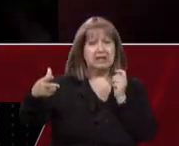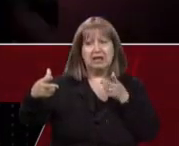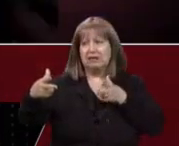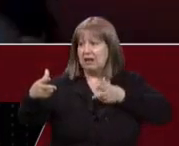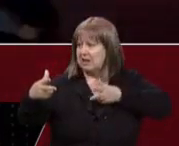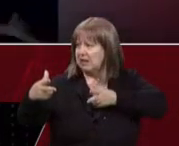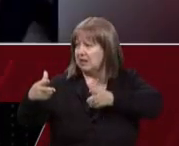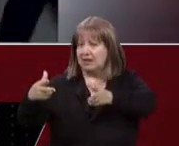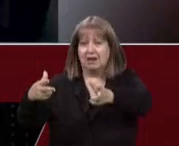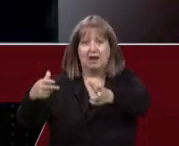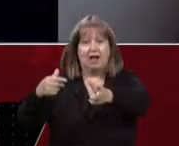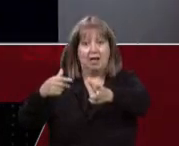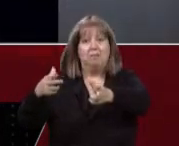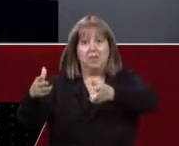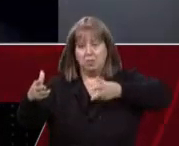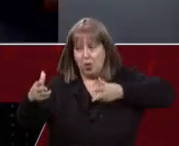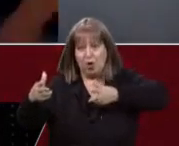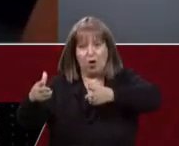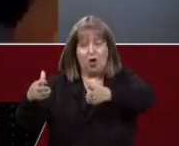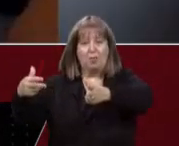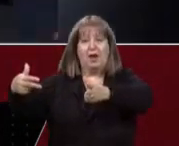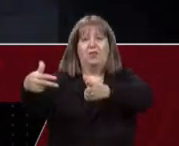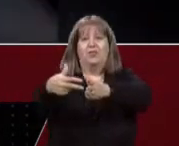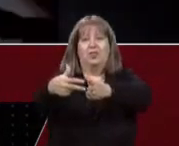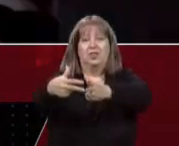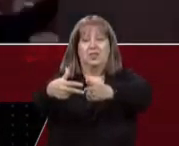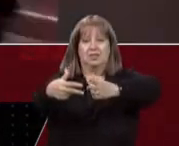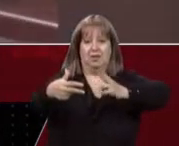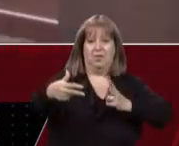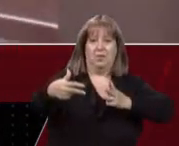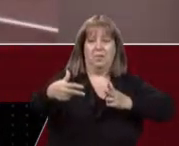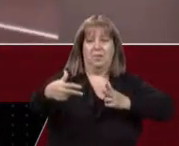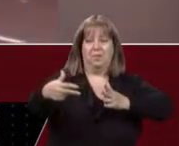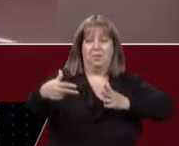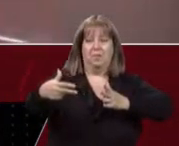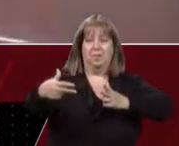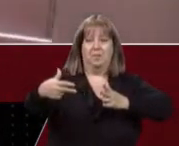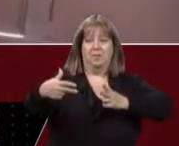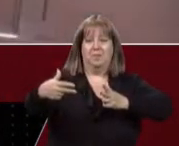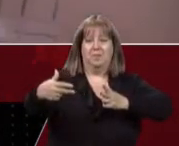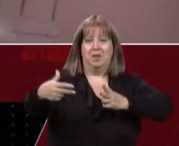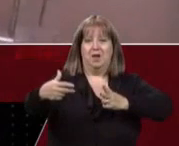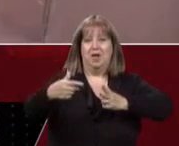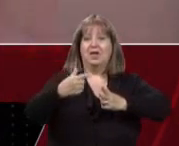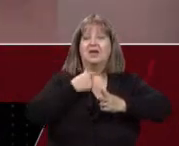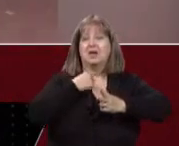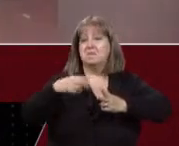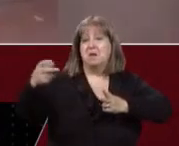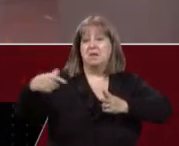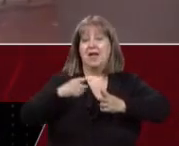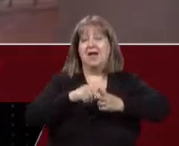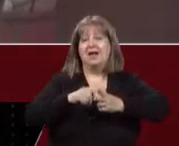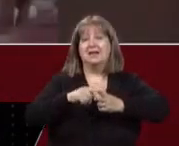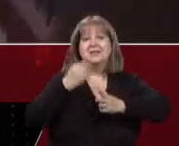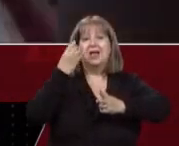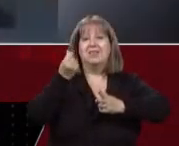la pasada de Jiménez por este lugar para poder interceptarlo se habla de que sería una suma importante de dinero la que